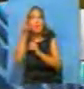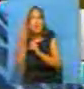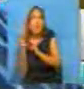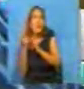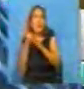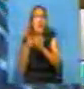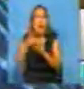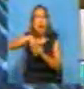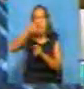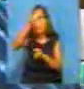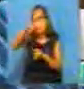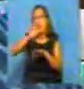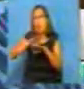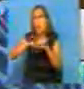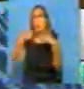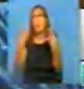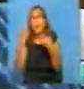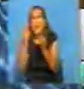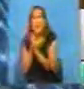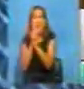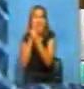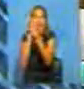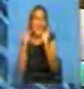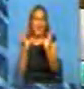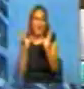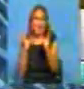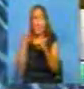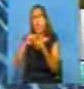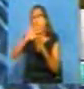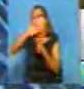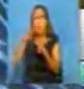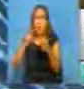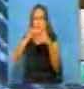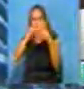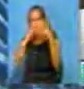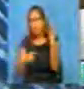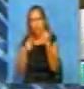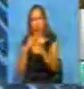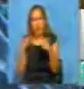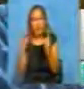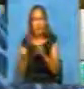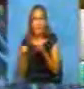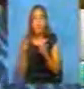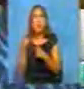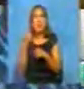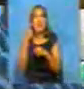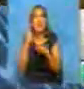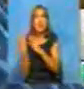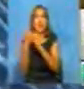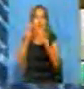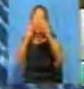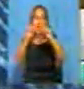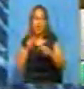a otros imputados para poder esclarecer los delitos. O sea, son pretexto de,